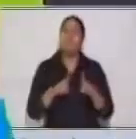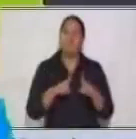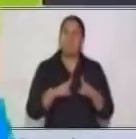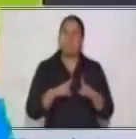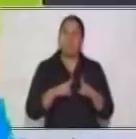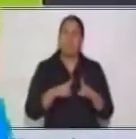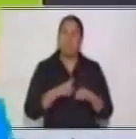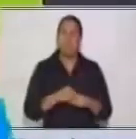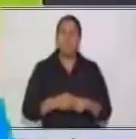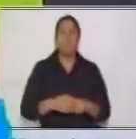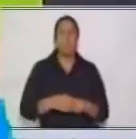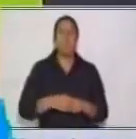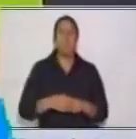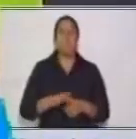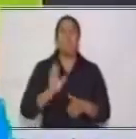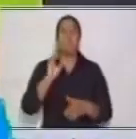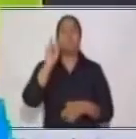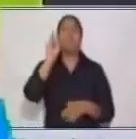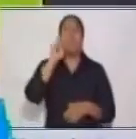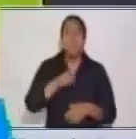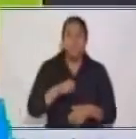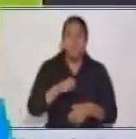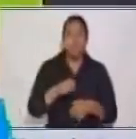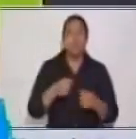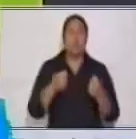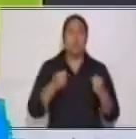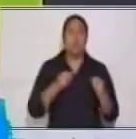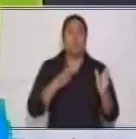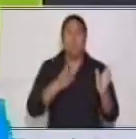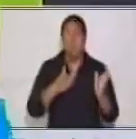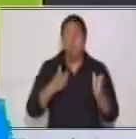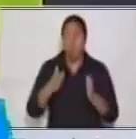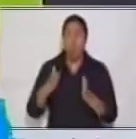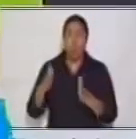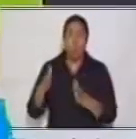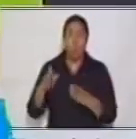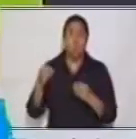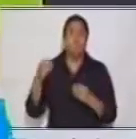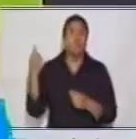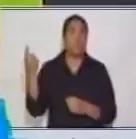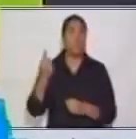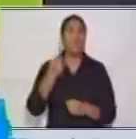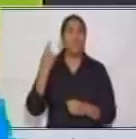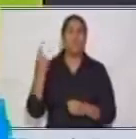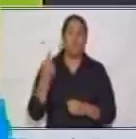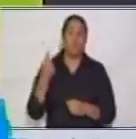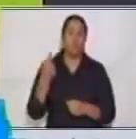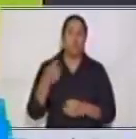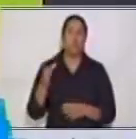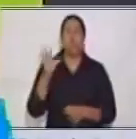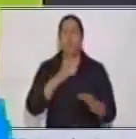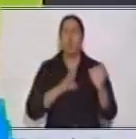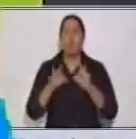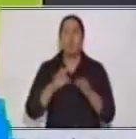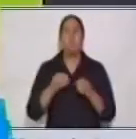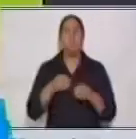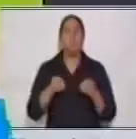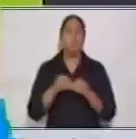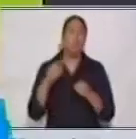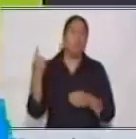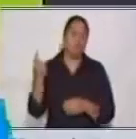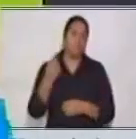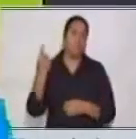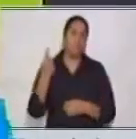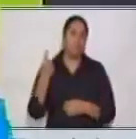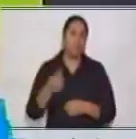debe de haber un orden con lo más relevante o lo más importante de esta